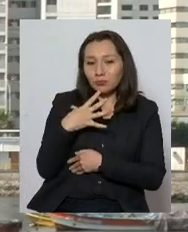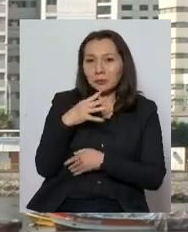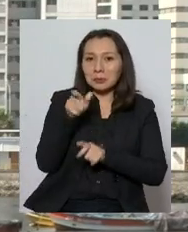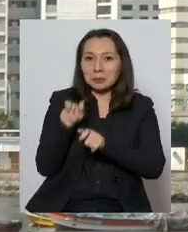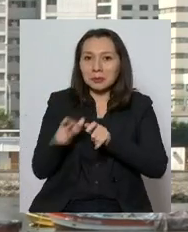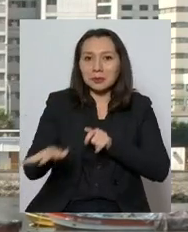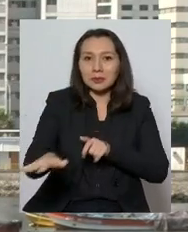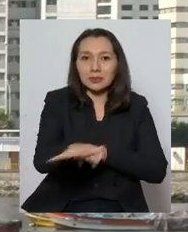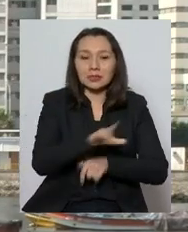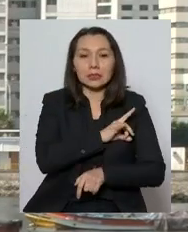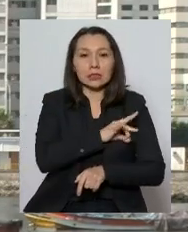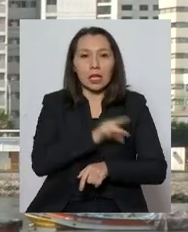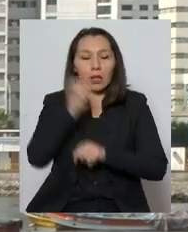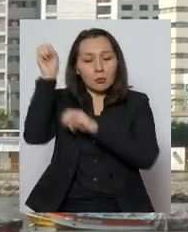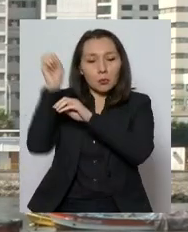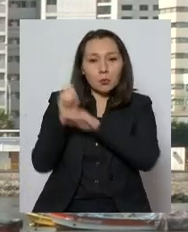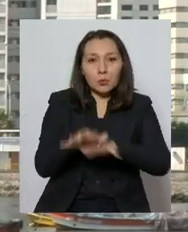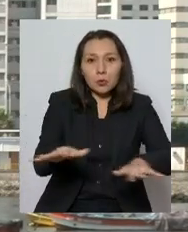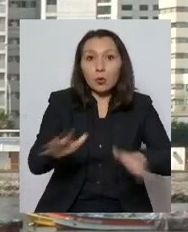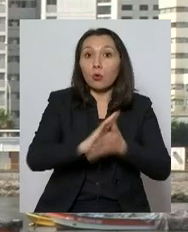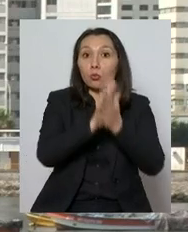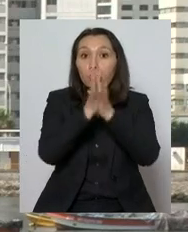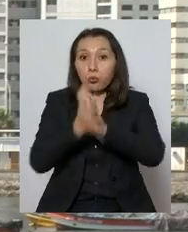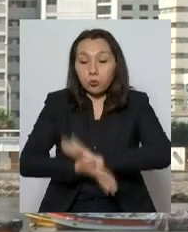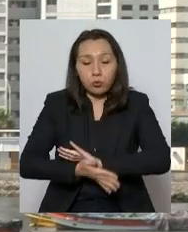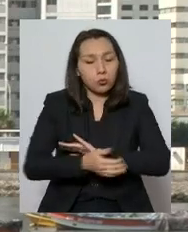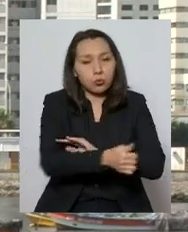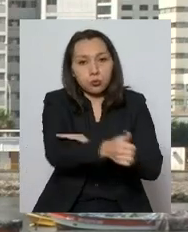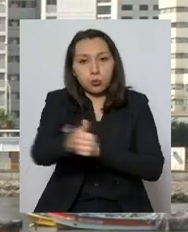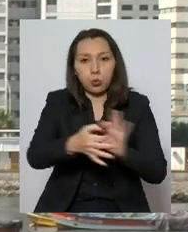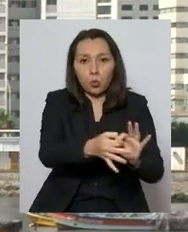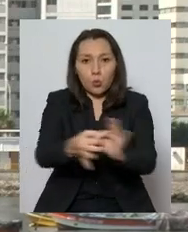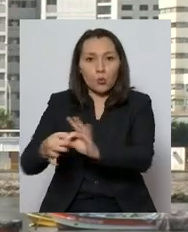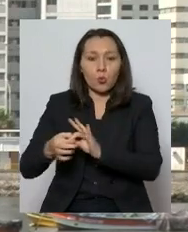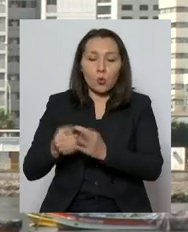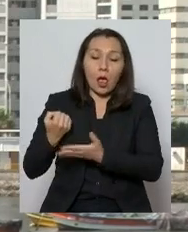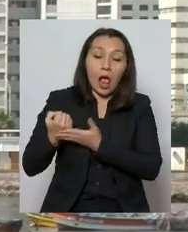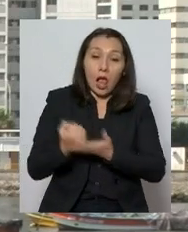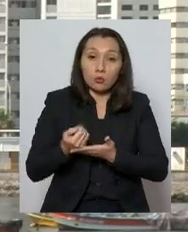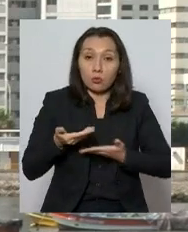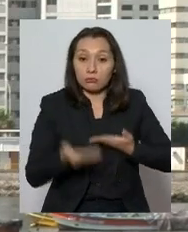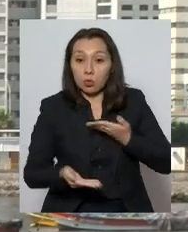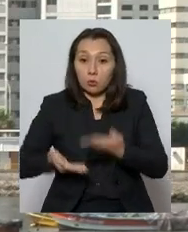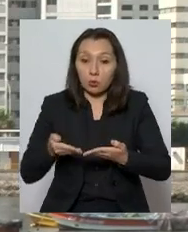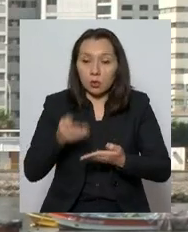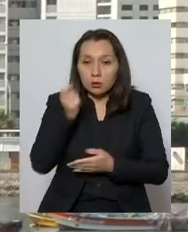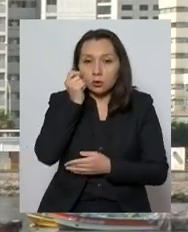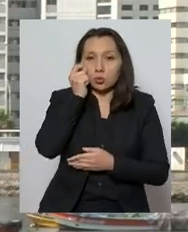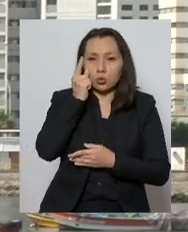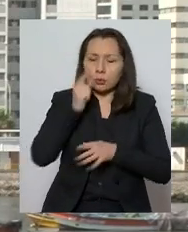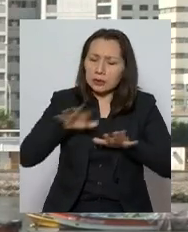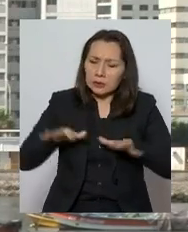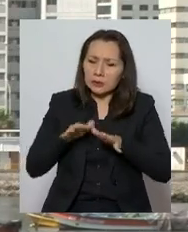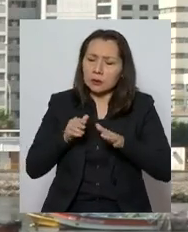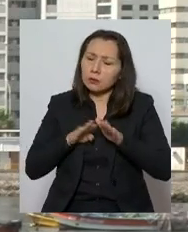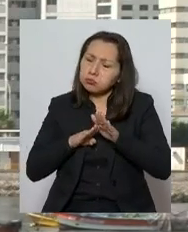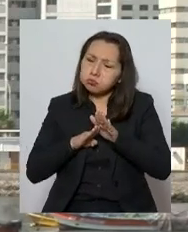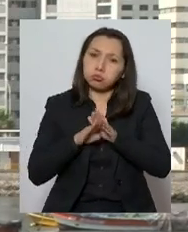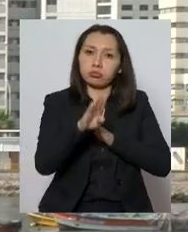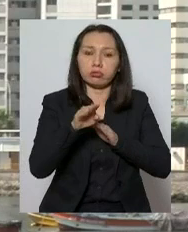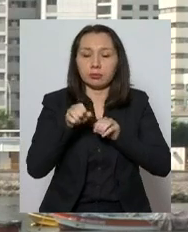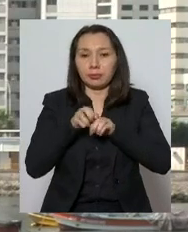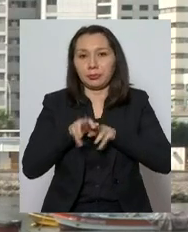chilenos y chilenas, y que todos, unidos y colaborando, sepamos superar esta pandemia,